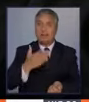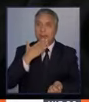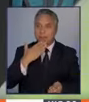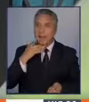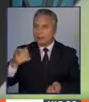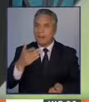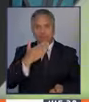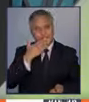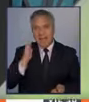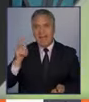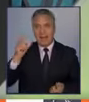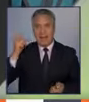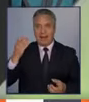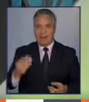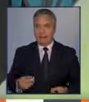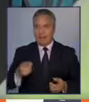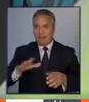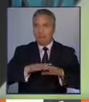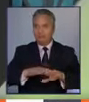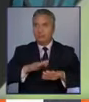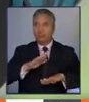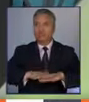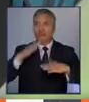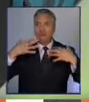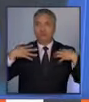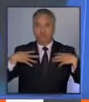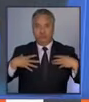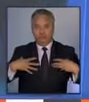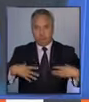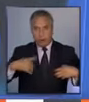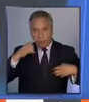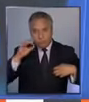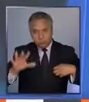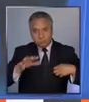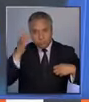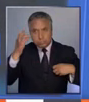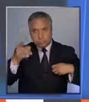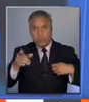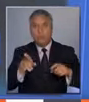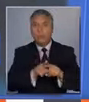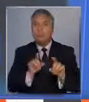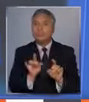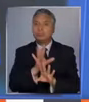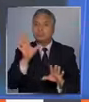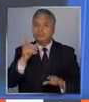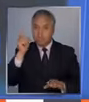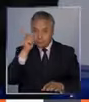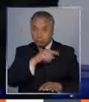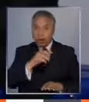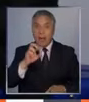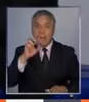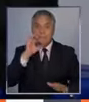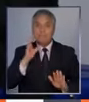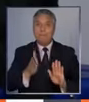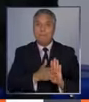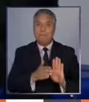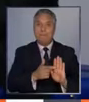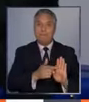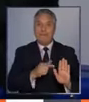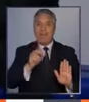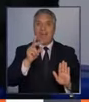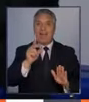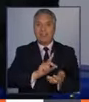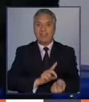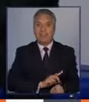calidad de vida. Mide la temperatura del cuerpo para detectar a tiempo posibles complicaciones como el pie diabético y así disminuir